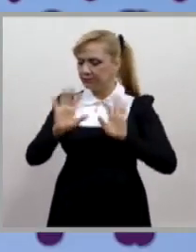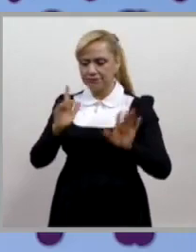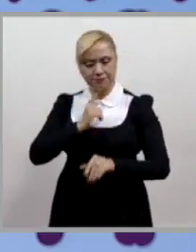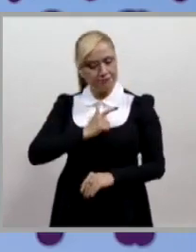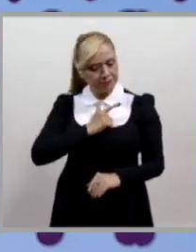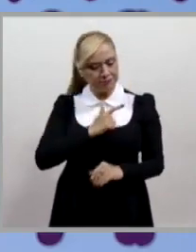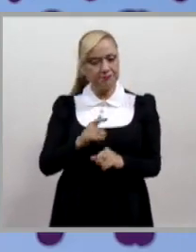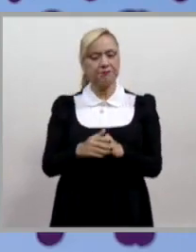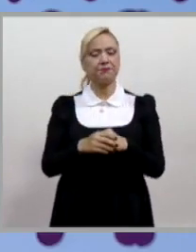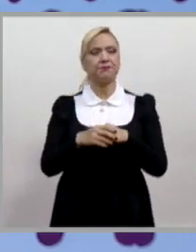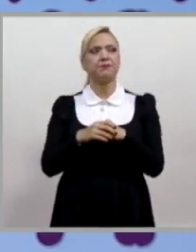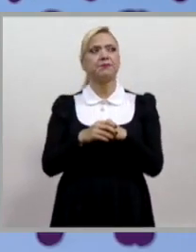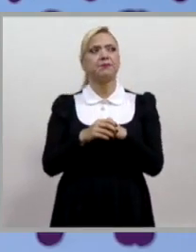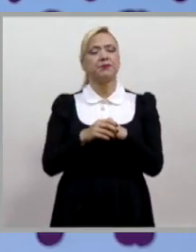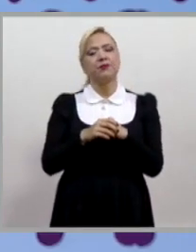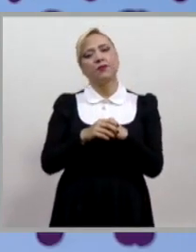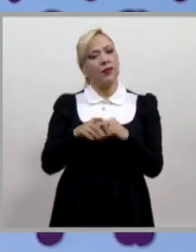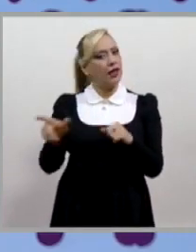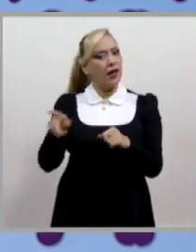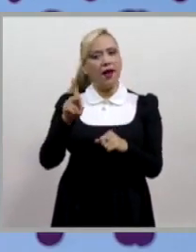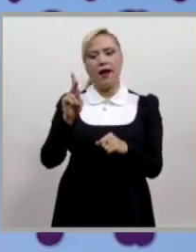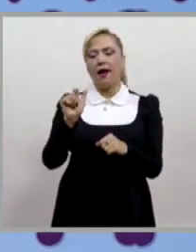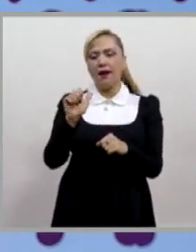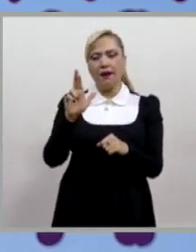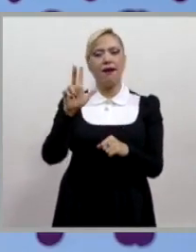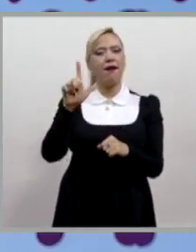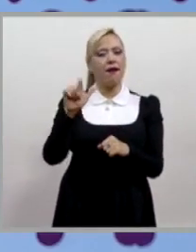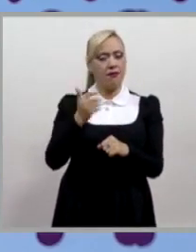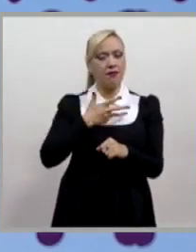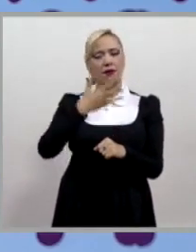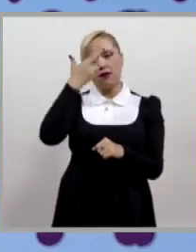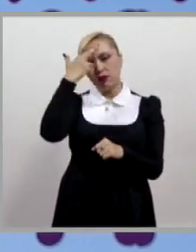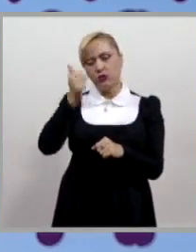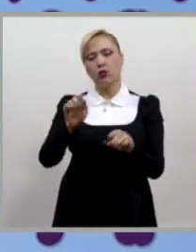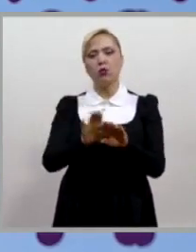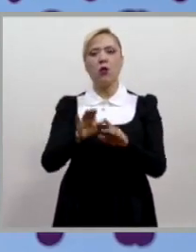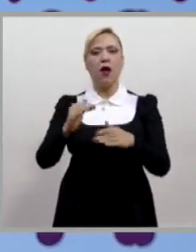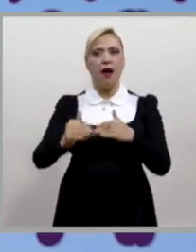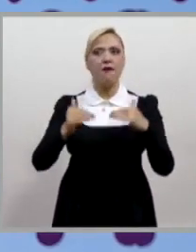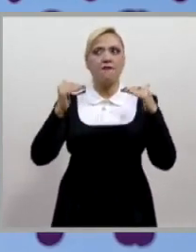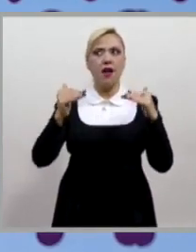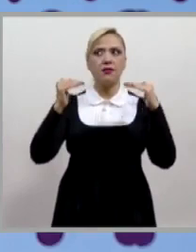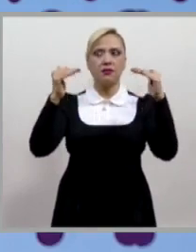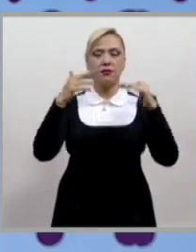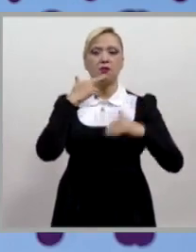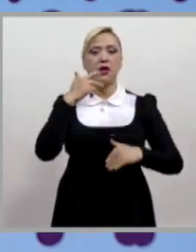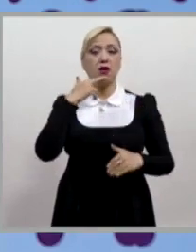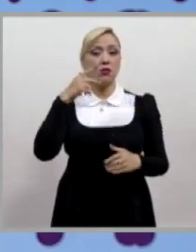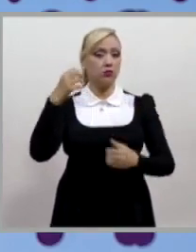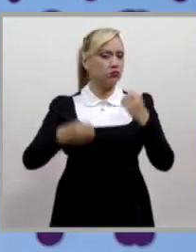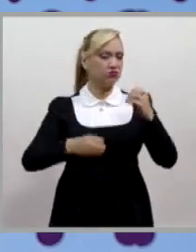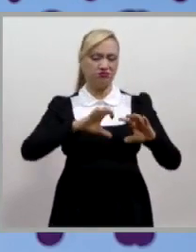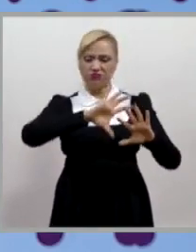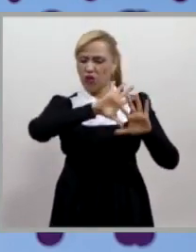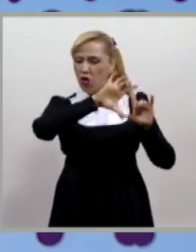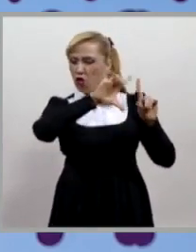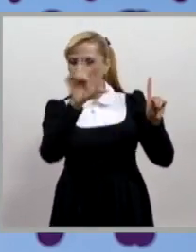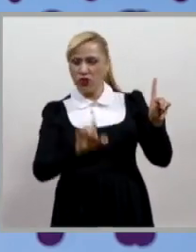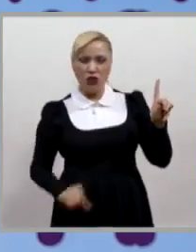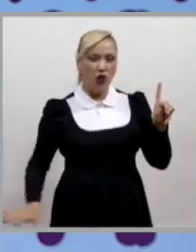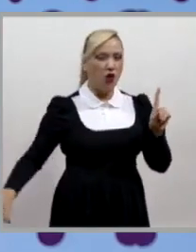gusto. Coincido totalmente con lo que dijo Carla en el sentido de los avances que ha tenido el Poder Judicial, en particular el Poder Judicial, todo el sistema, ¿no? En